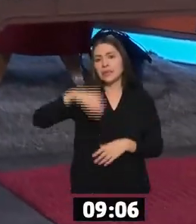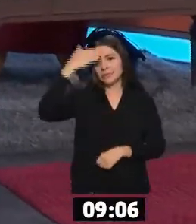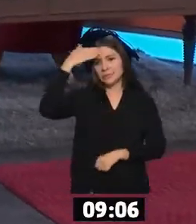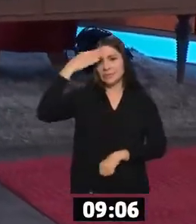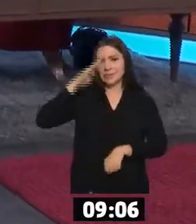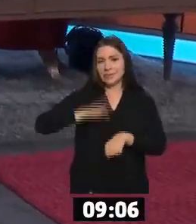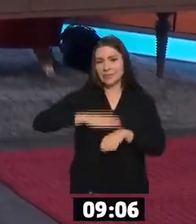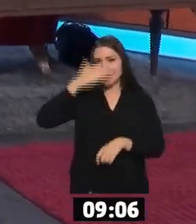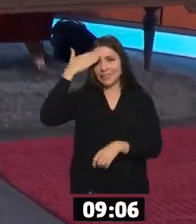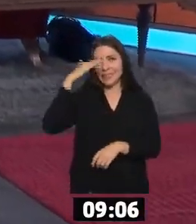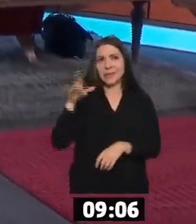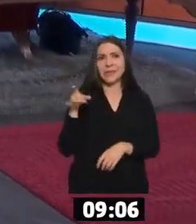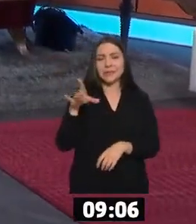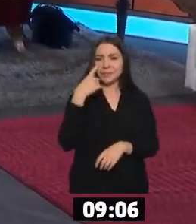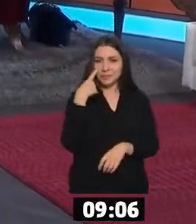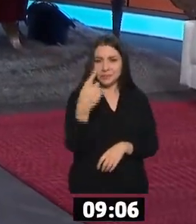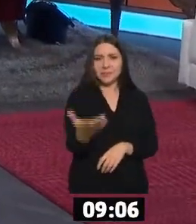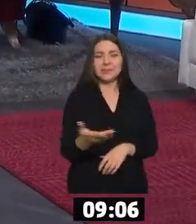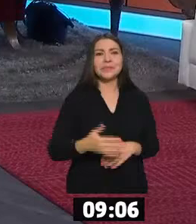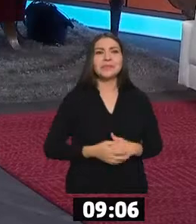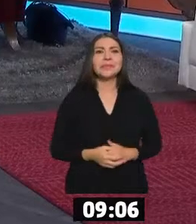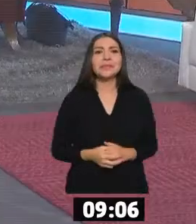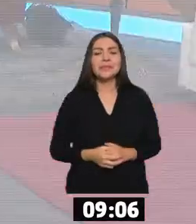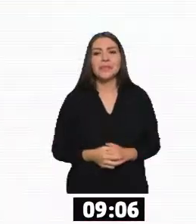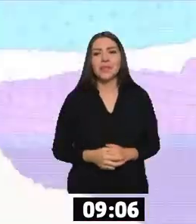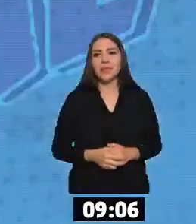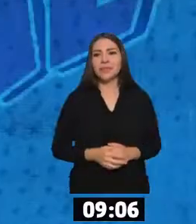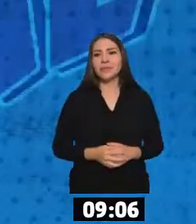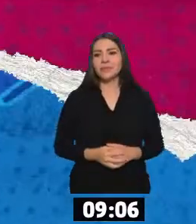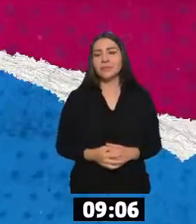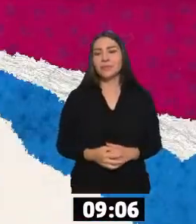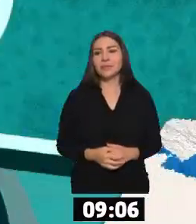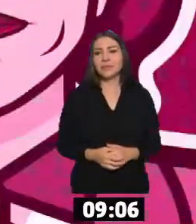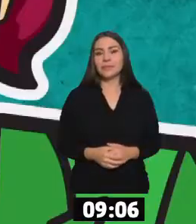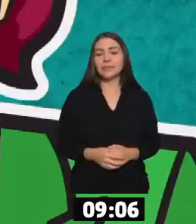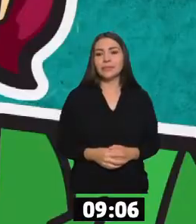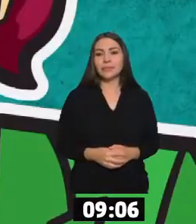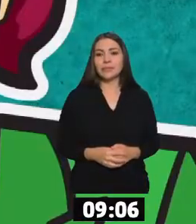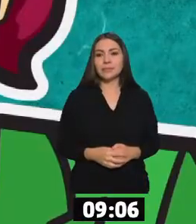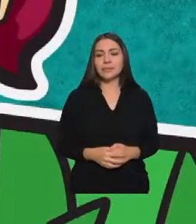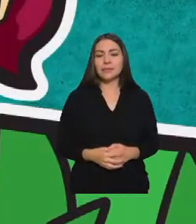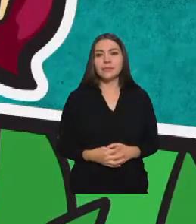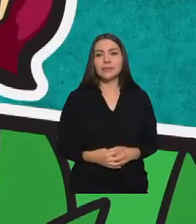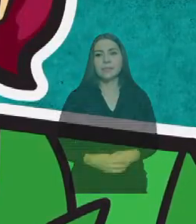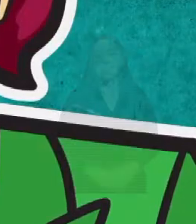memoria. Eso es Tokio, venga, para que capital, ¿por cuál nos la sabemos de memoria?